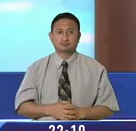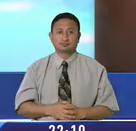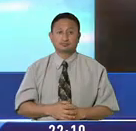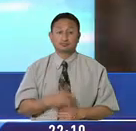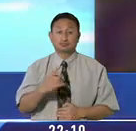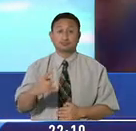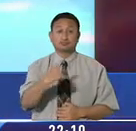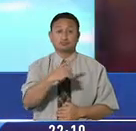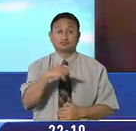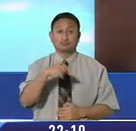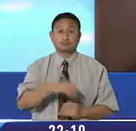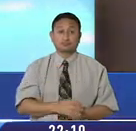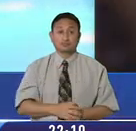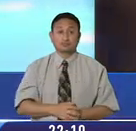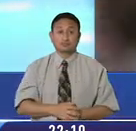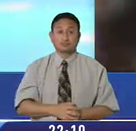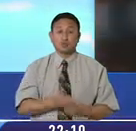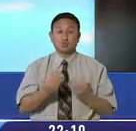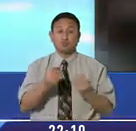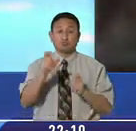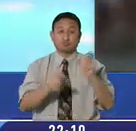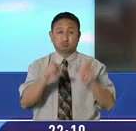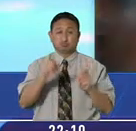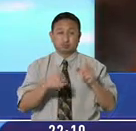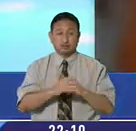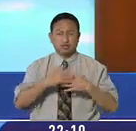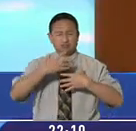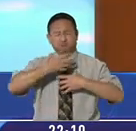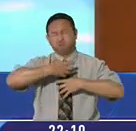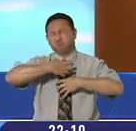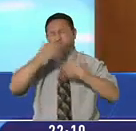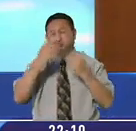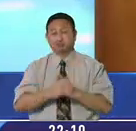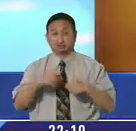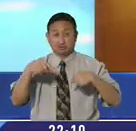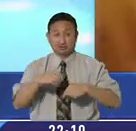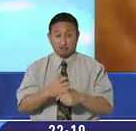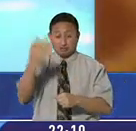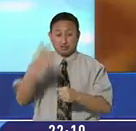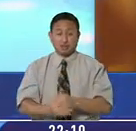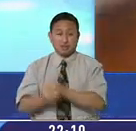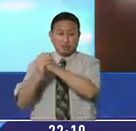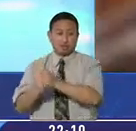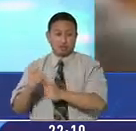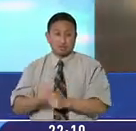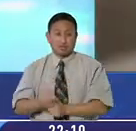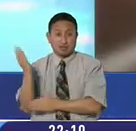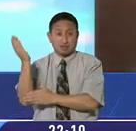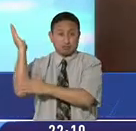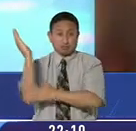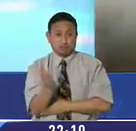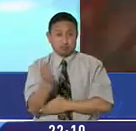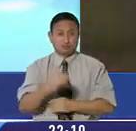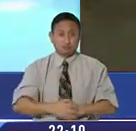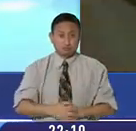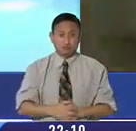Esta esquina lucía copada de ciudadanos enardecidos portando palos y machetes entre sus manos.